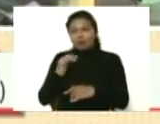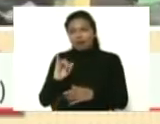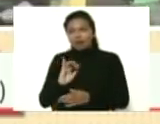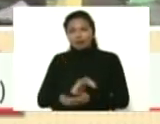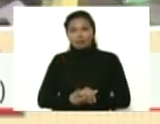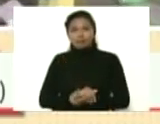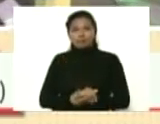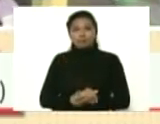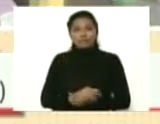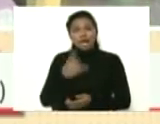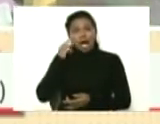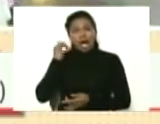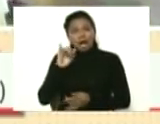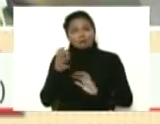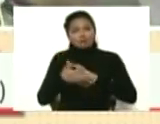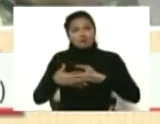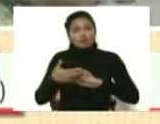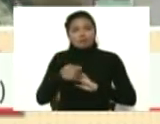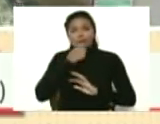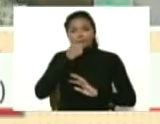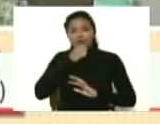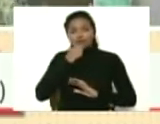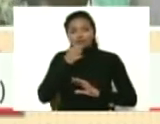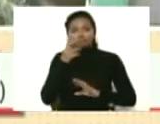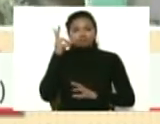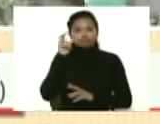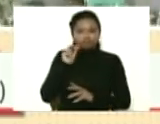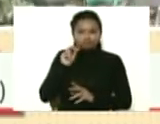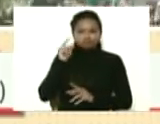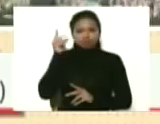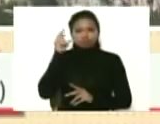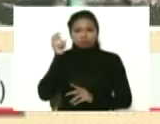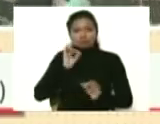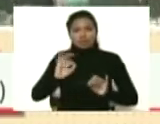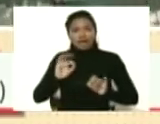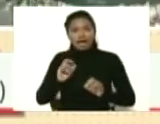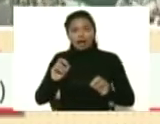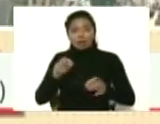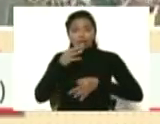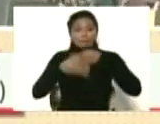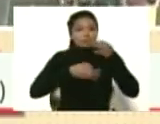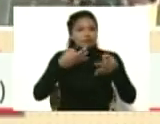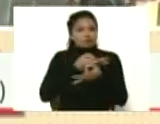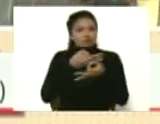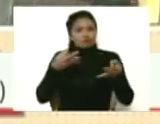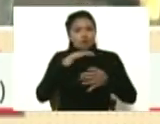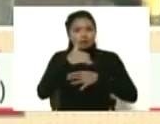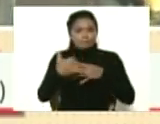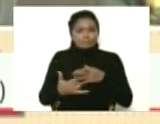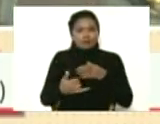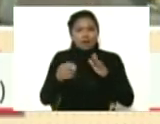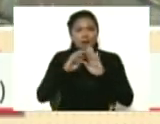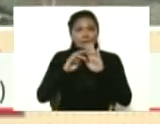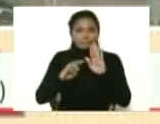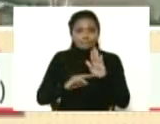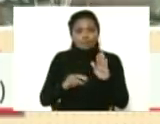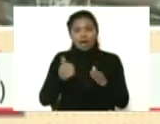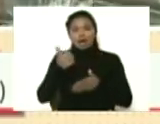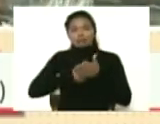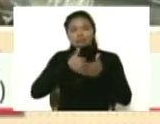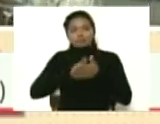el micrófono. Está dando una explicación magistral de lo que es el plan, el método táctico de